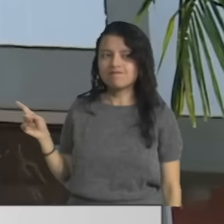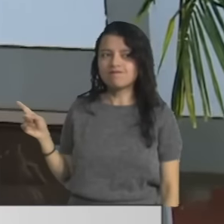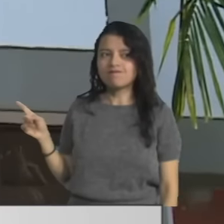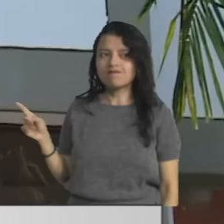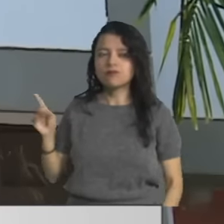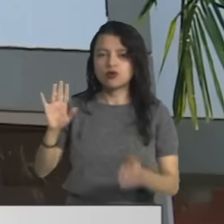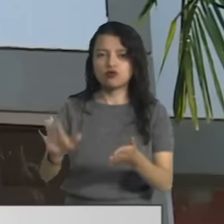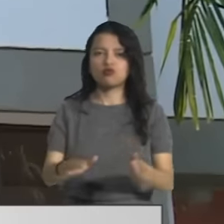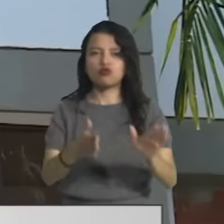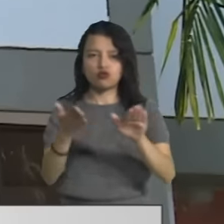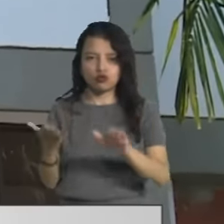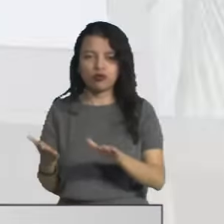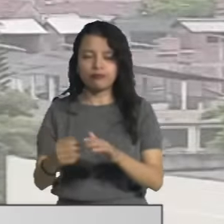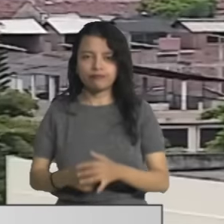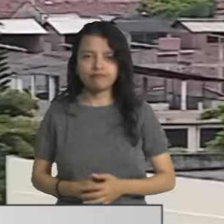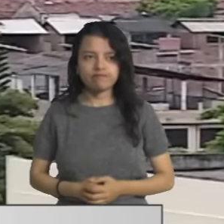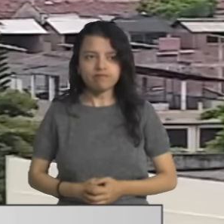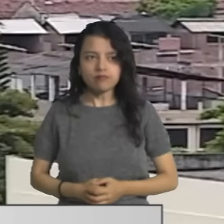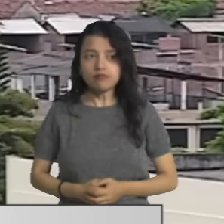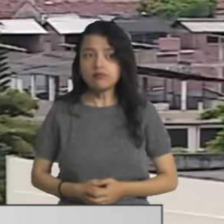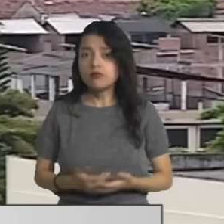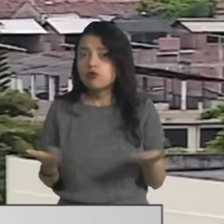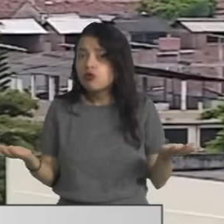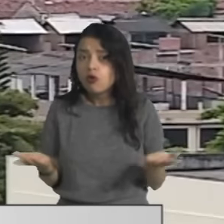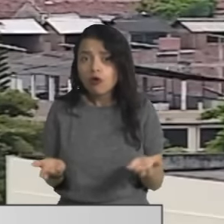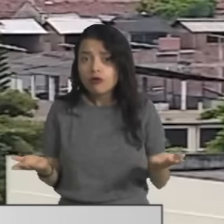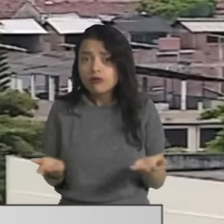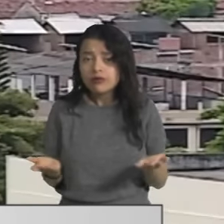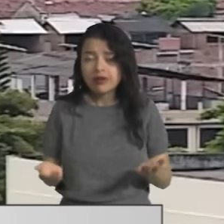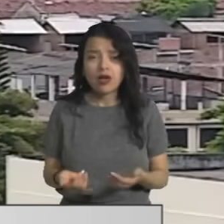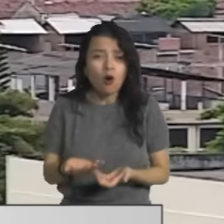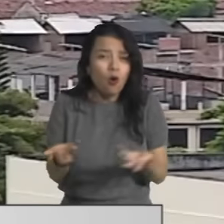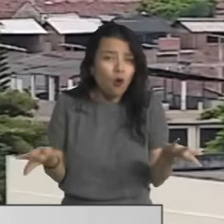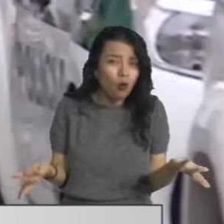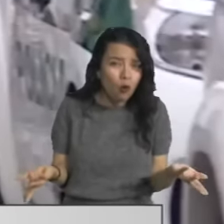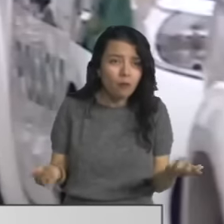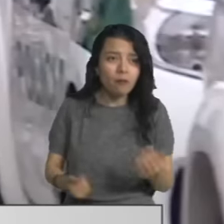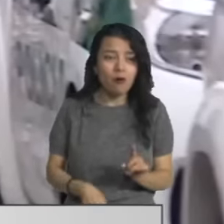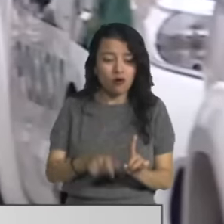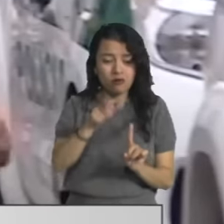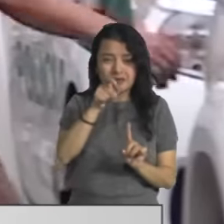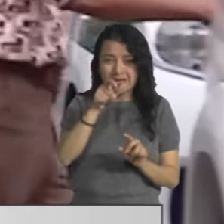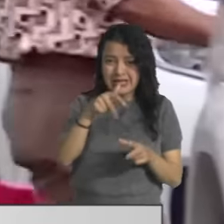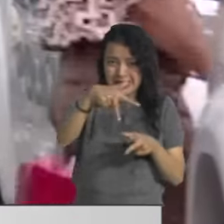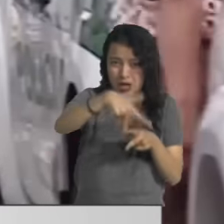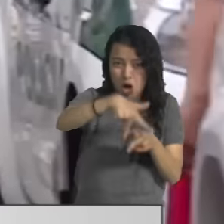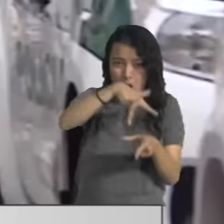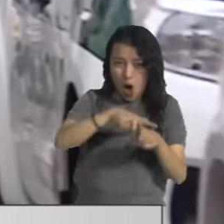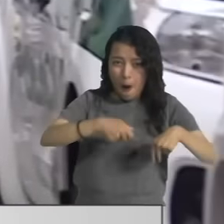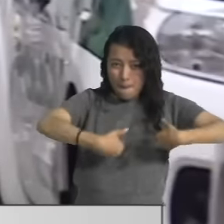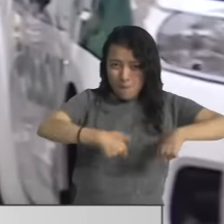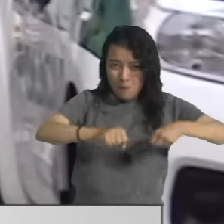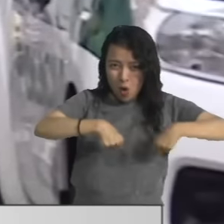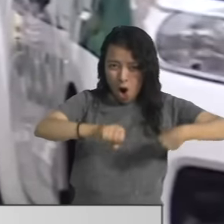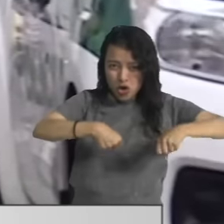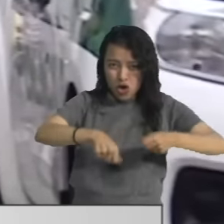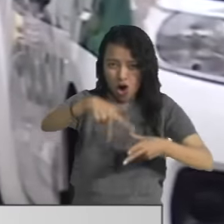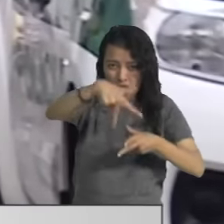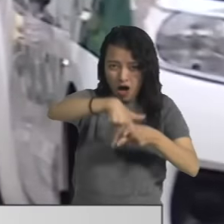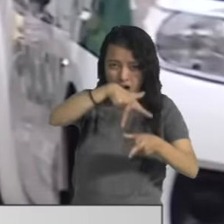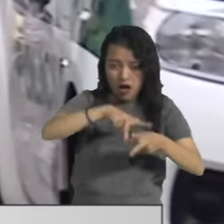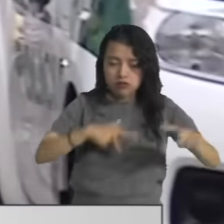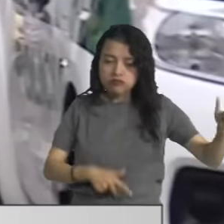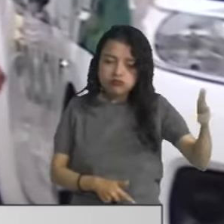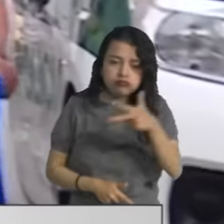acabó con su vida en las últimas horas. Los hechos se presentaron cuando sujetos a bordo de una motocicleta llegaron hasta las instalaciones de la